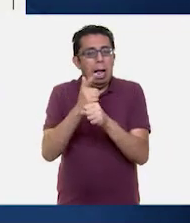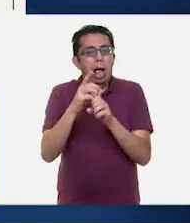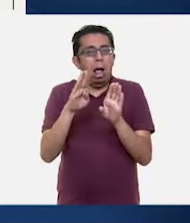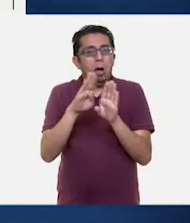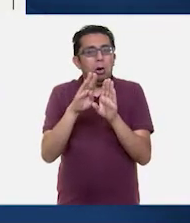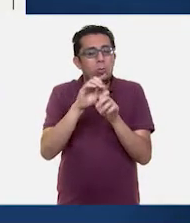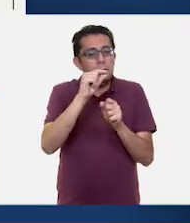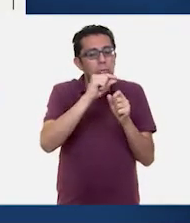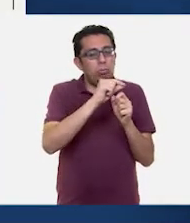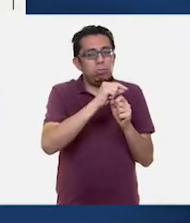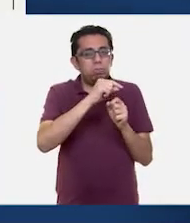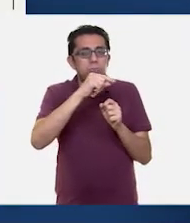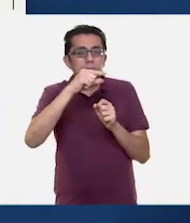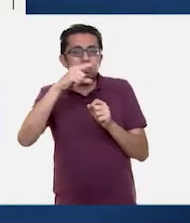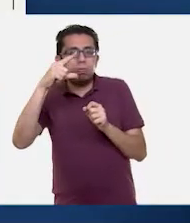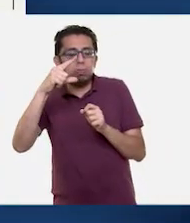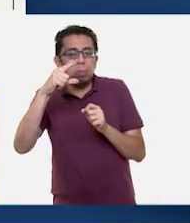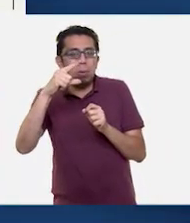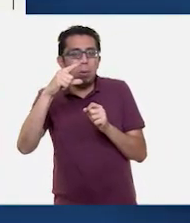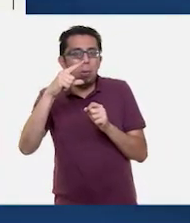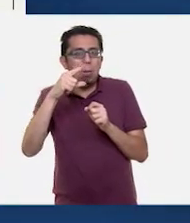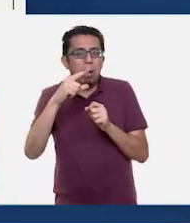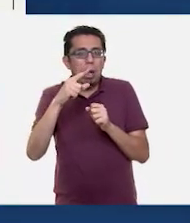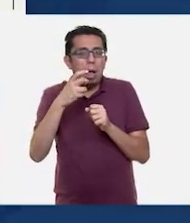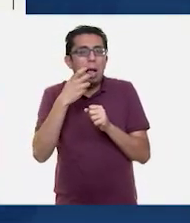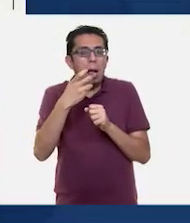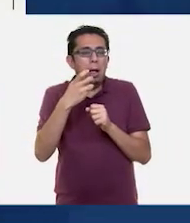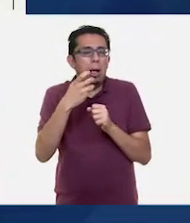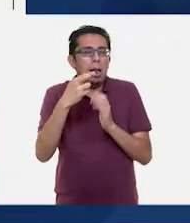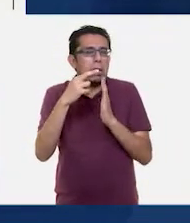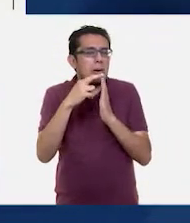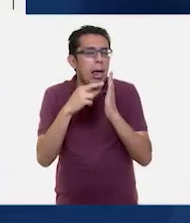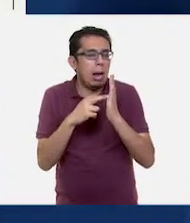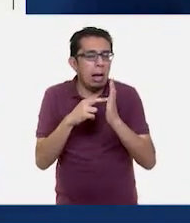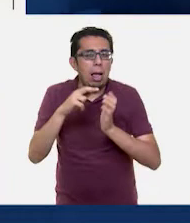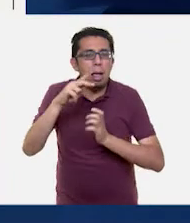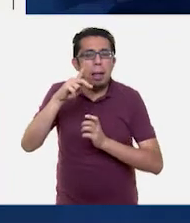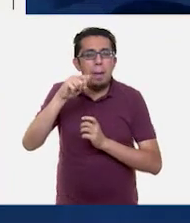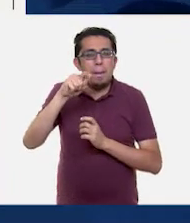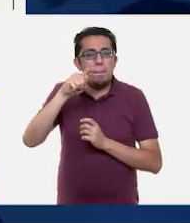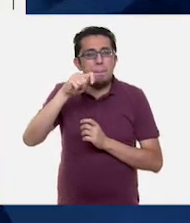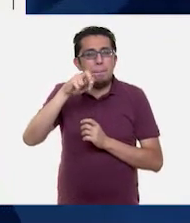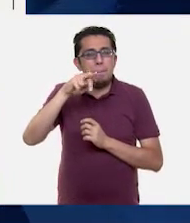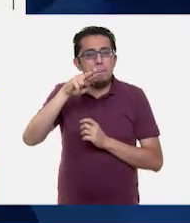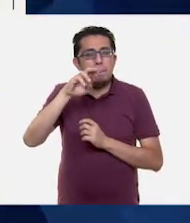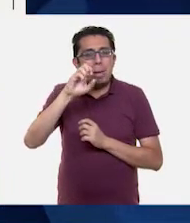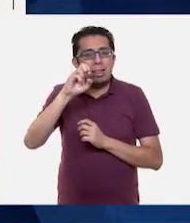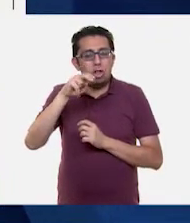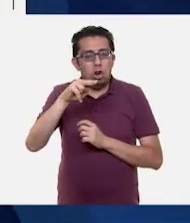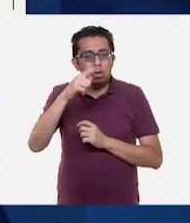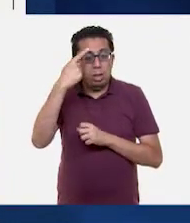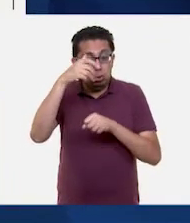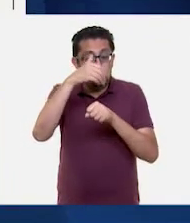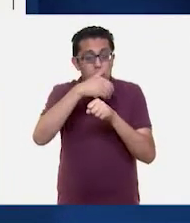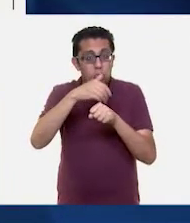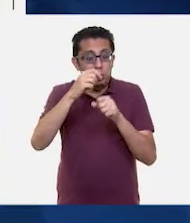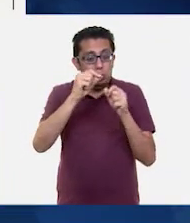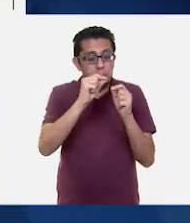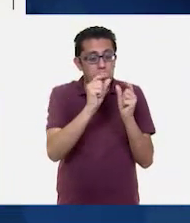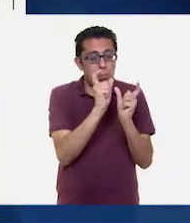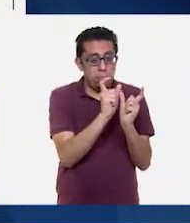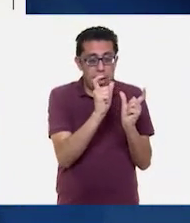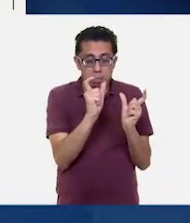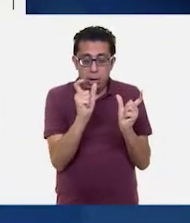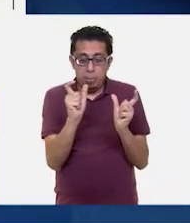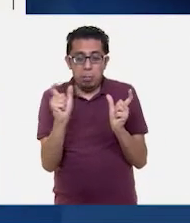¡Qué bien! Esa regularidad representa el patrón o regla entre los términos consecutivos de la sucesión,